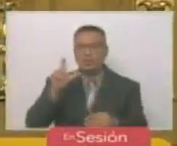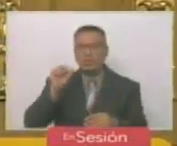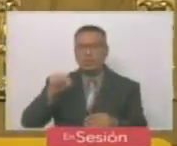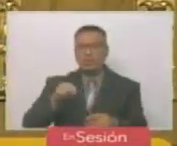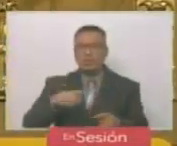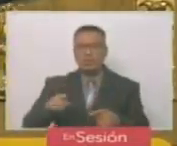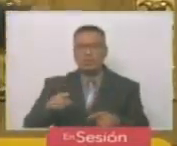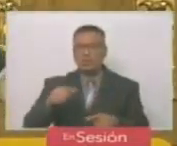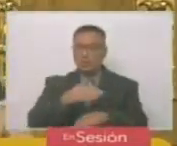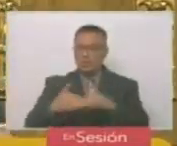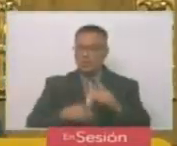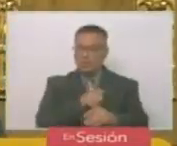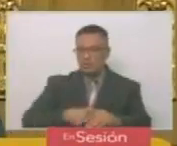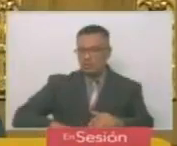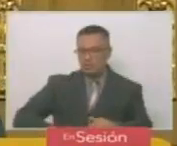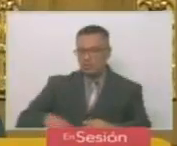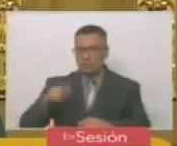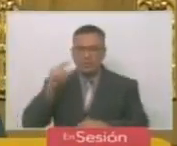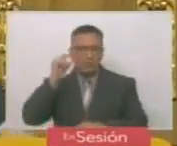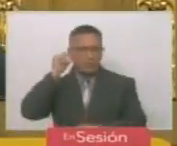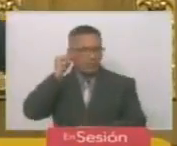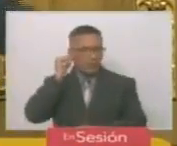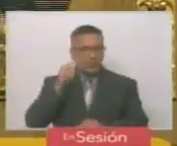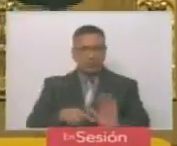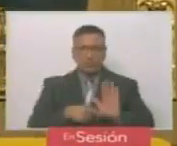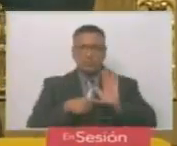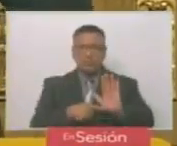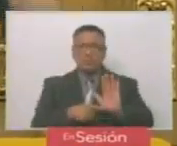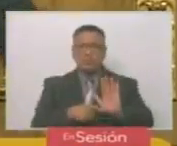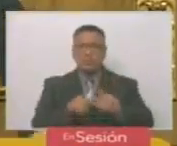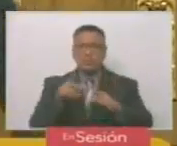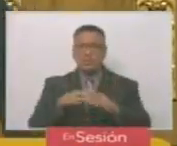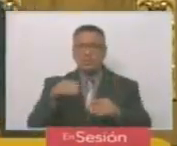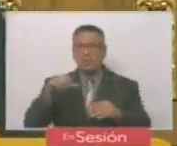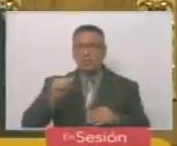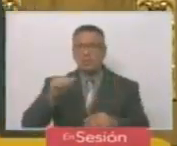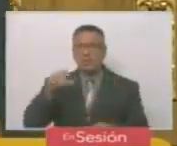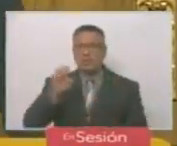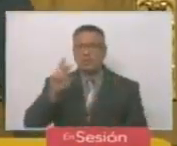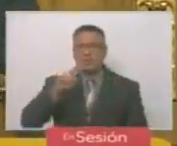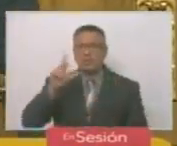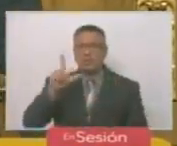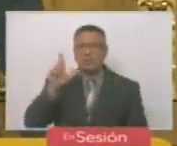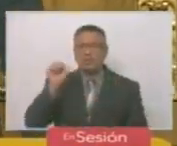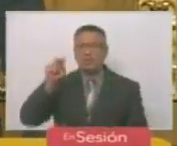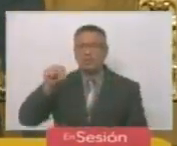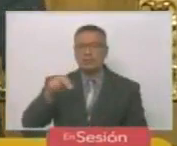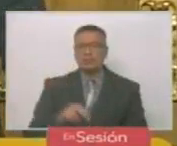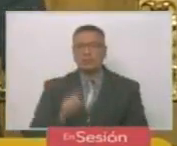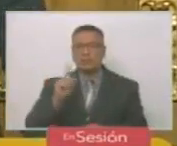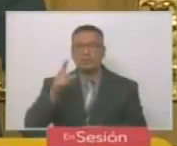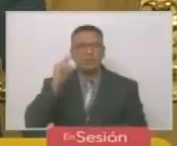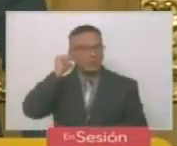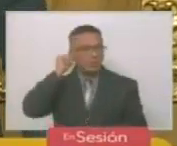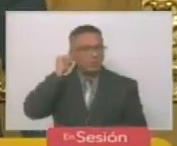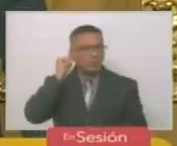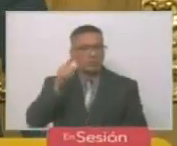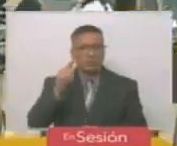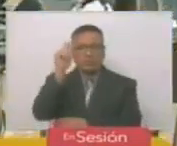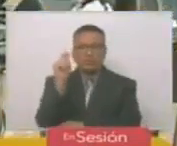Automáticamente, ¿verdad, vicepresidenta? Se presentó por parte de Azerbaiyán una mujer